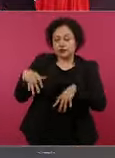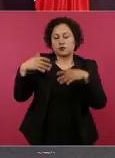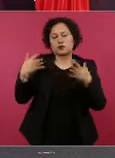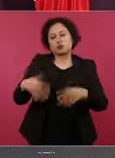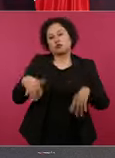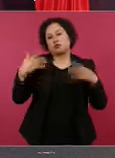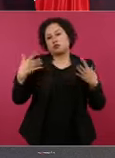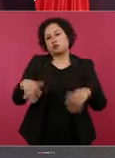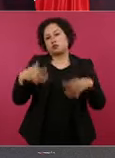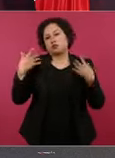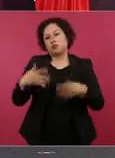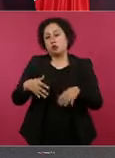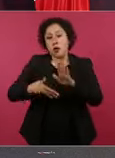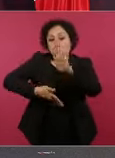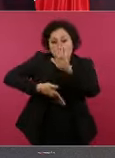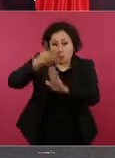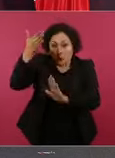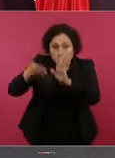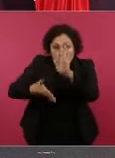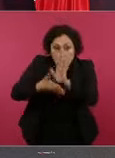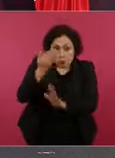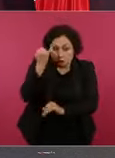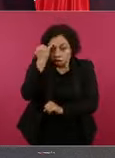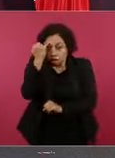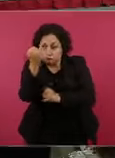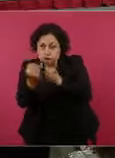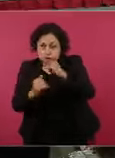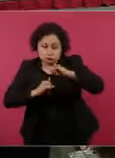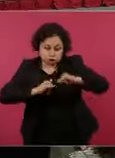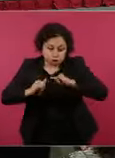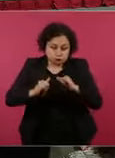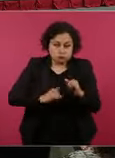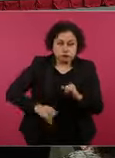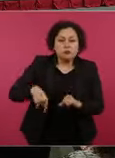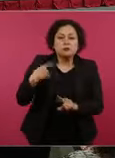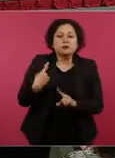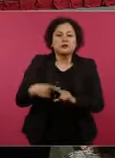ingenieros militares. Se hizo en